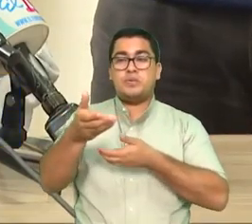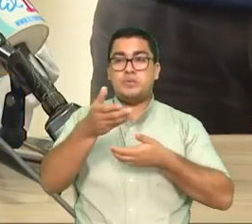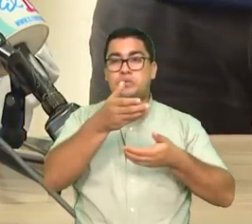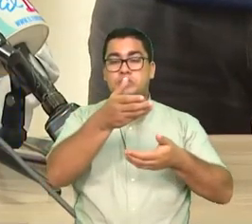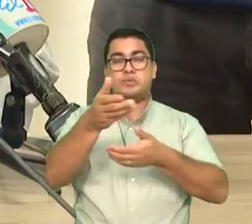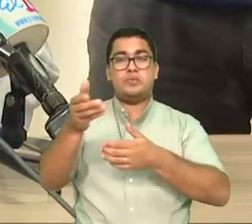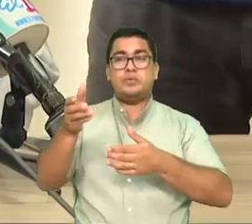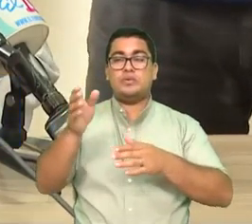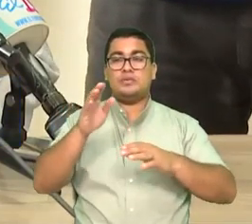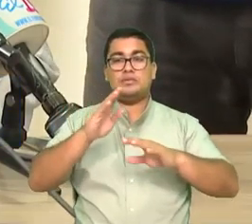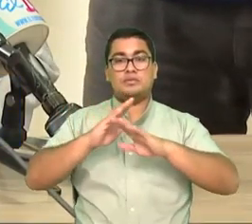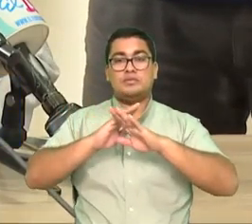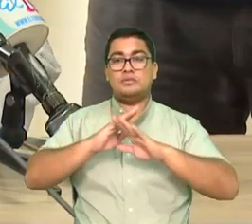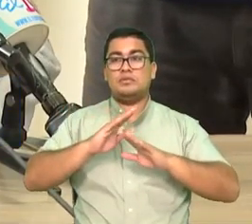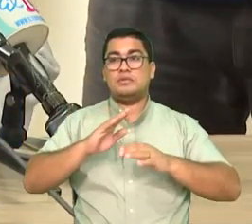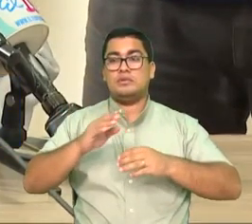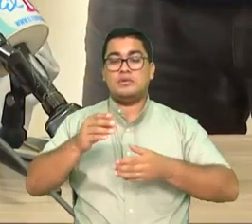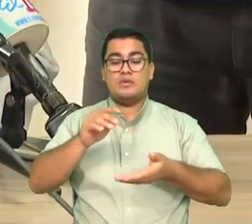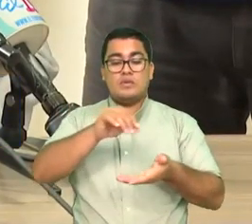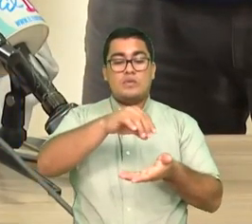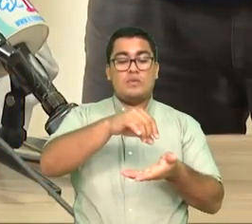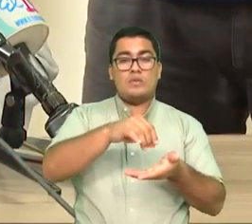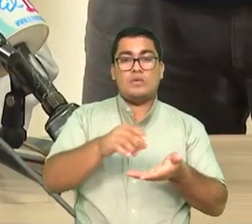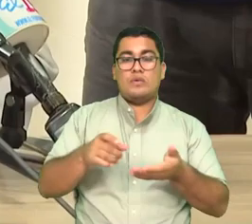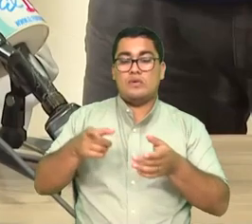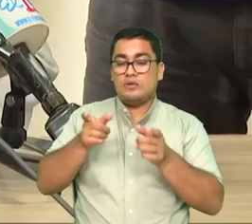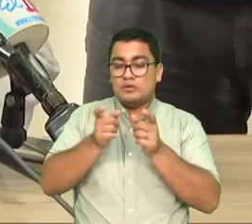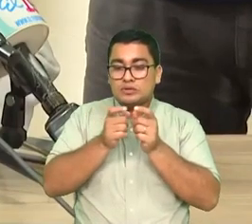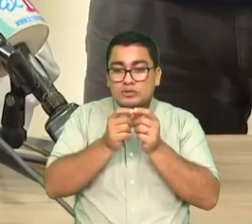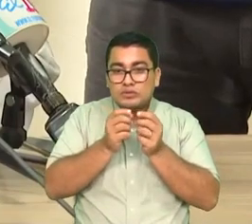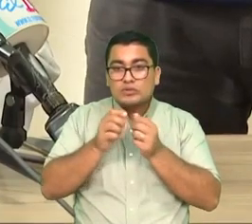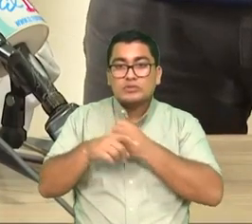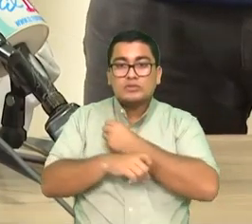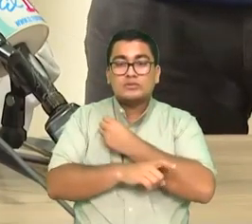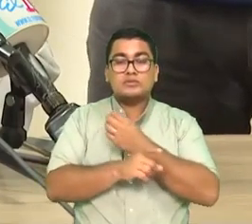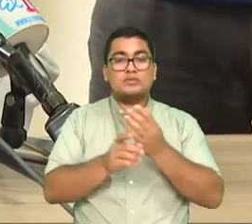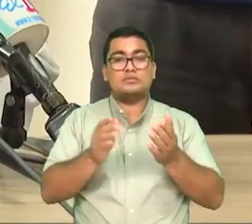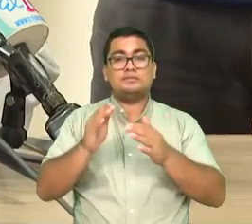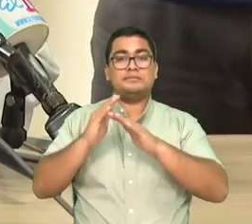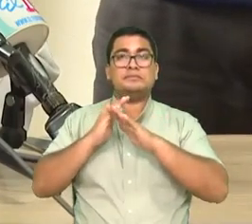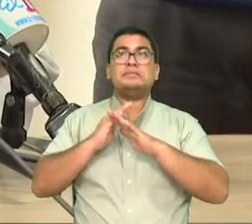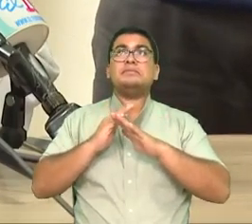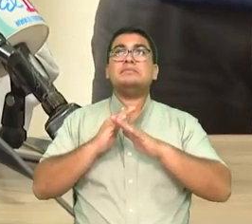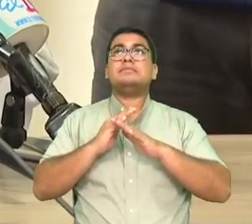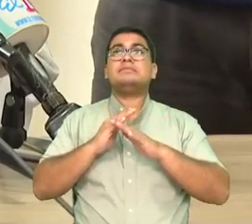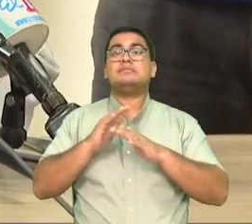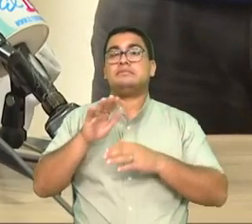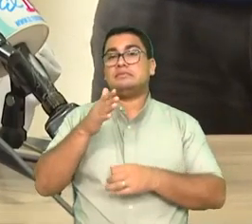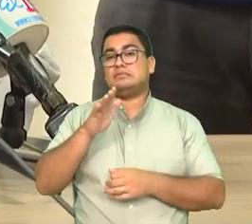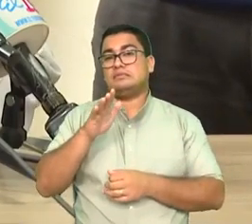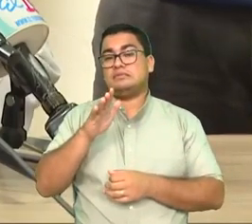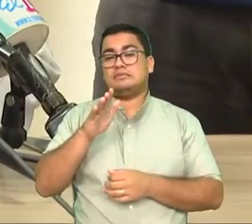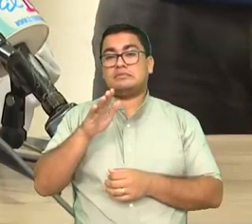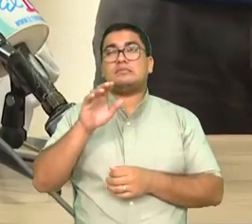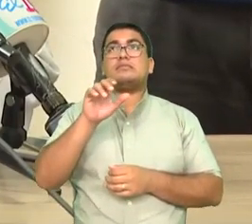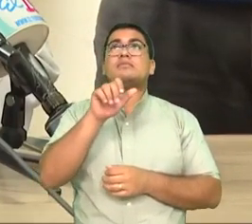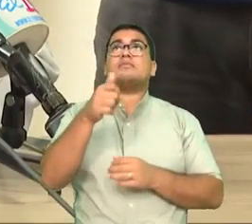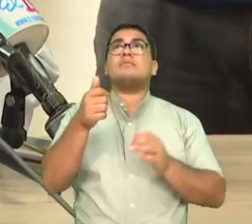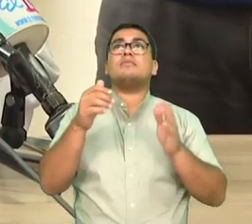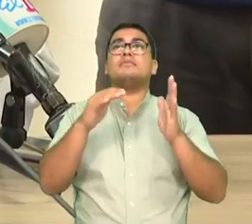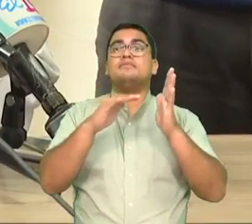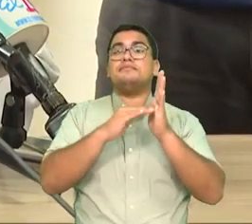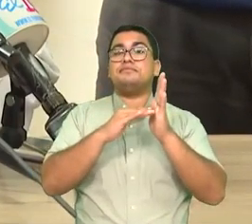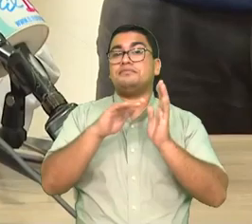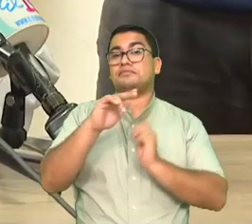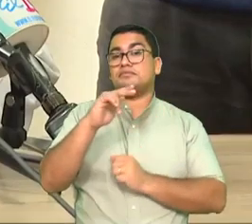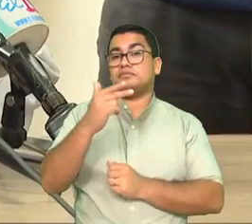en 275 locales posibles de albergue. Se han dado aproximadamente